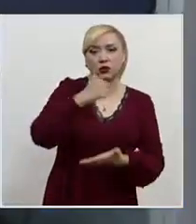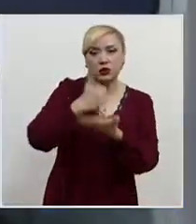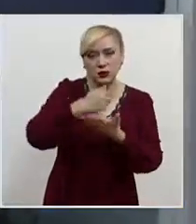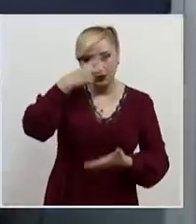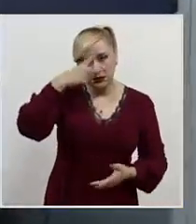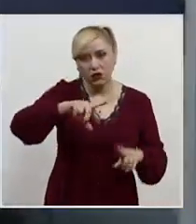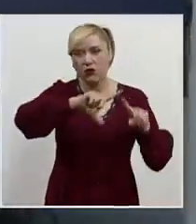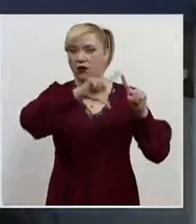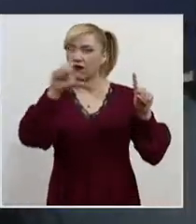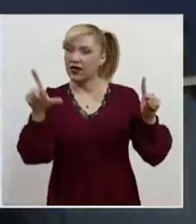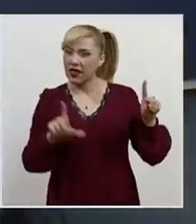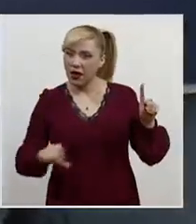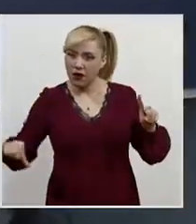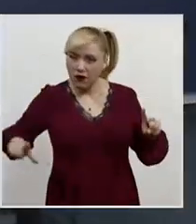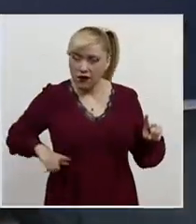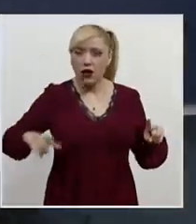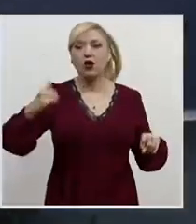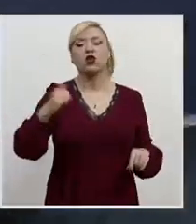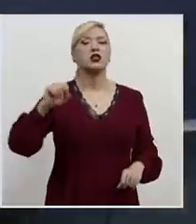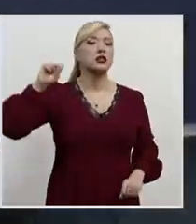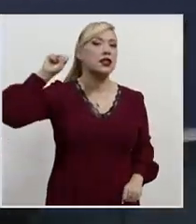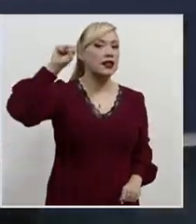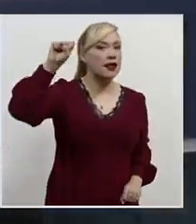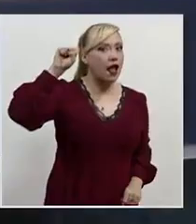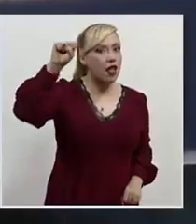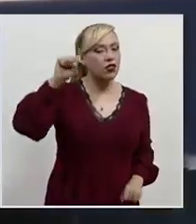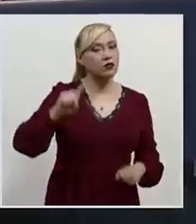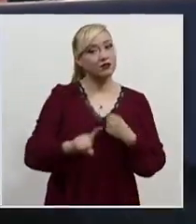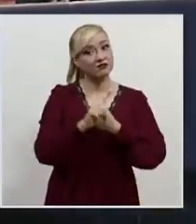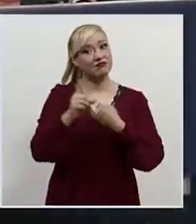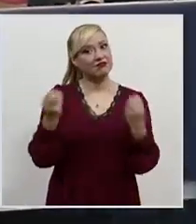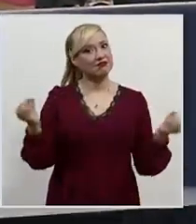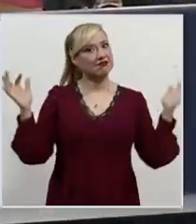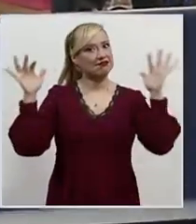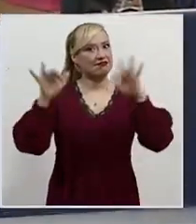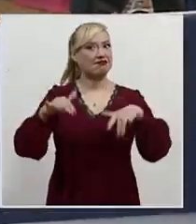trabajadores y sus organizaciones sindicales poder informativo mario lópez peña